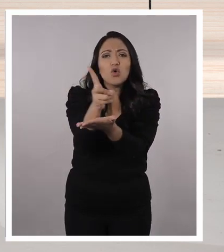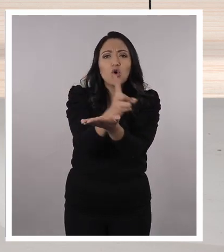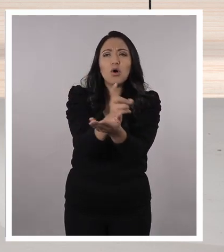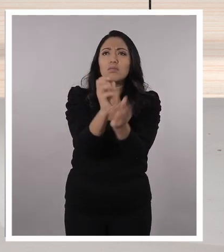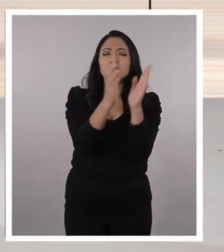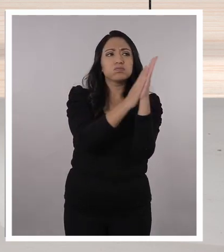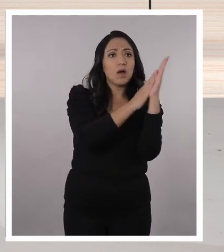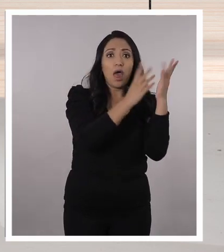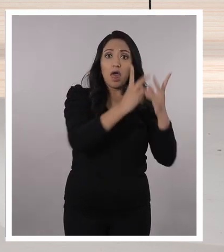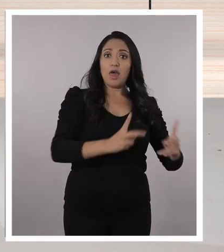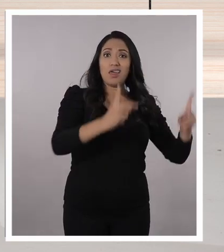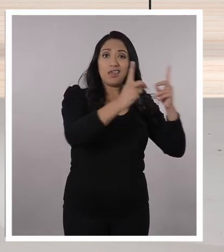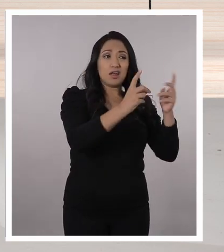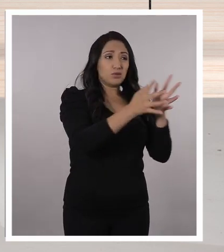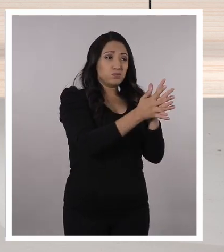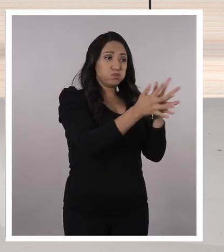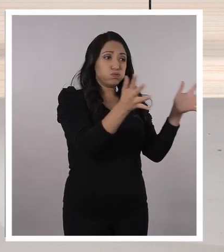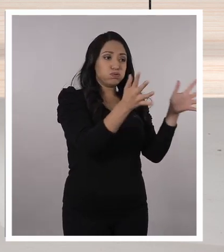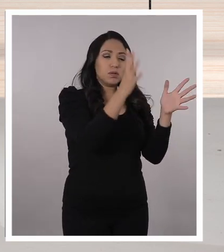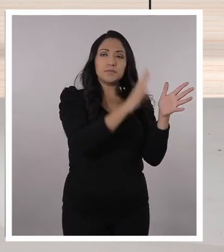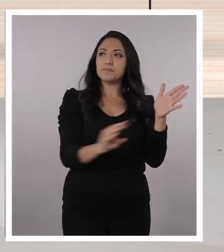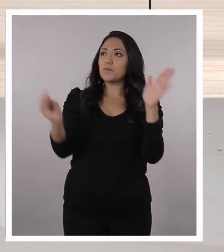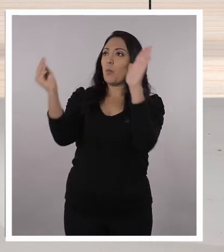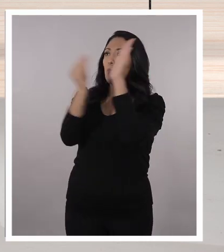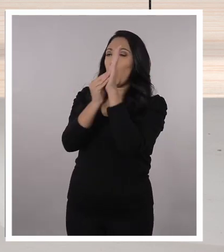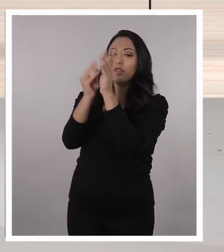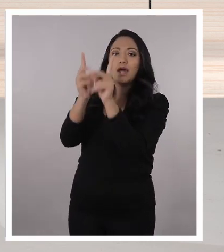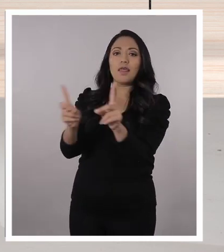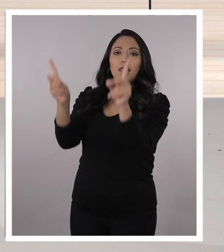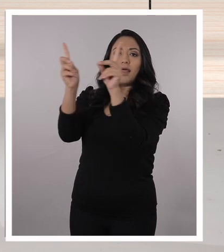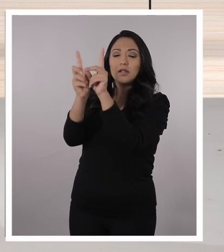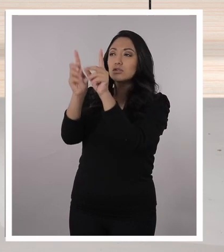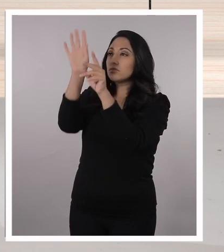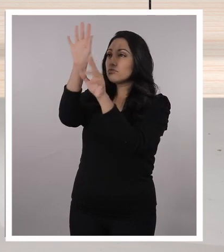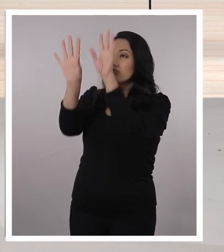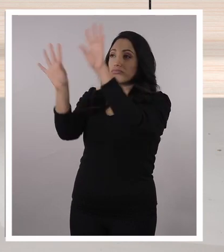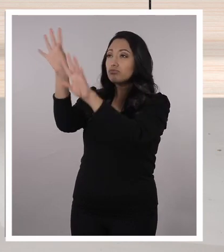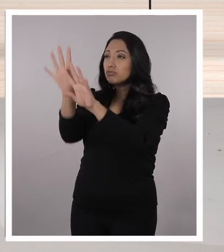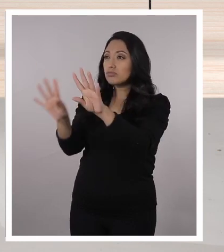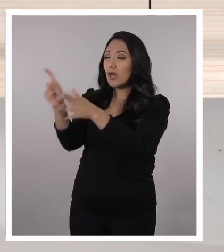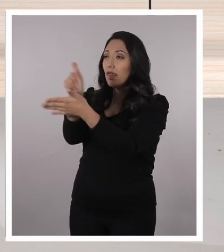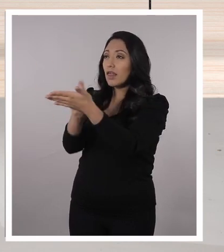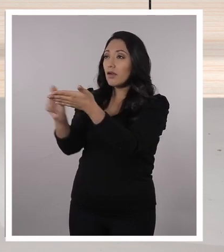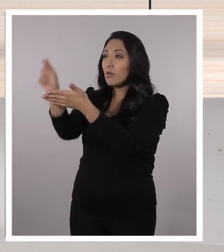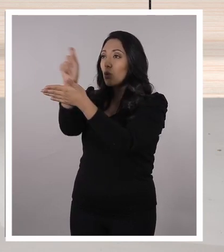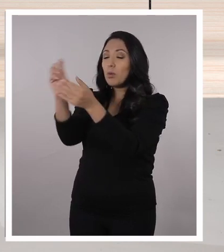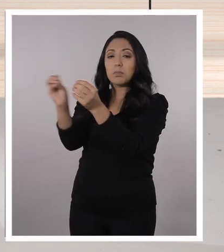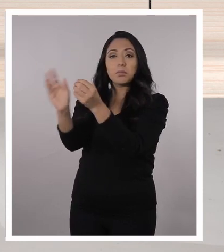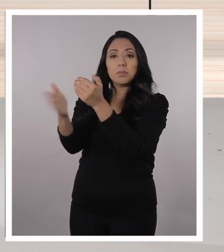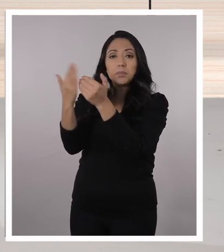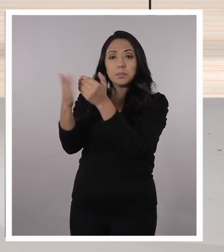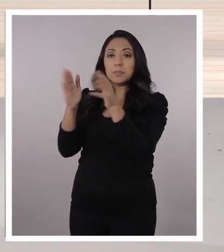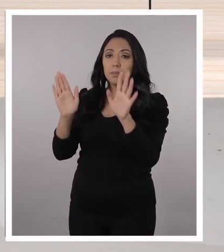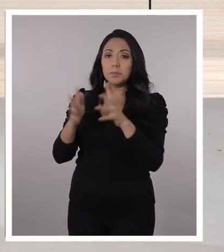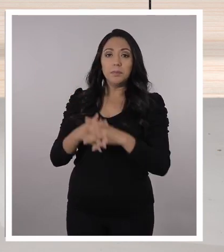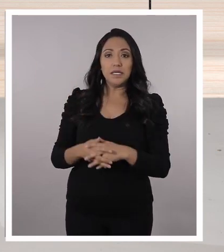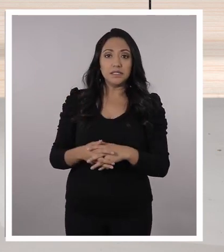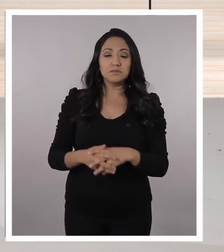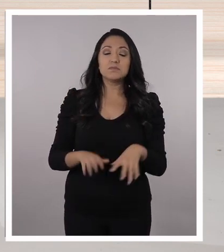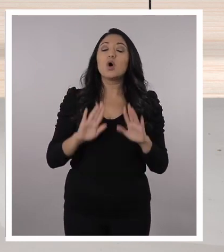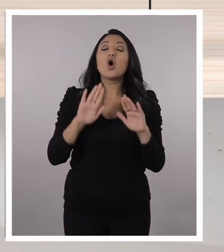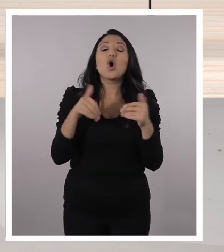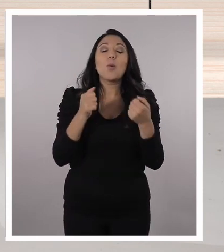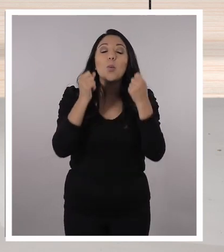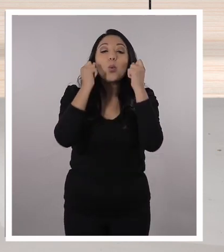cierto?, para poder expresar de mejor manera cualquier tipo de investigación, ya que los gráficos facilitan ¿qué cosa? La visualización y